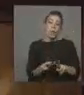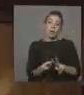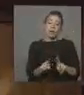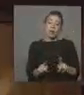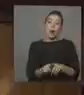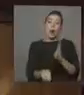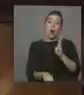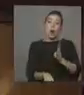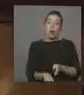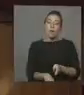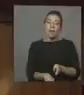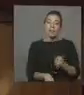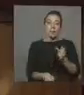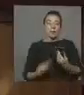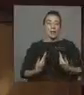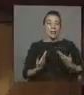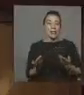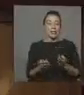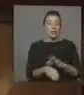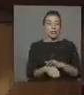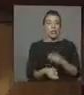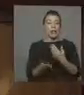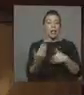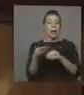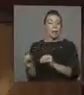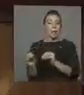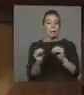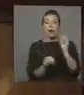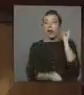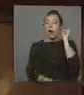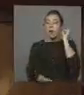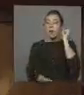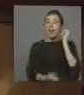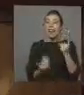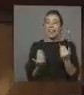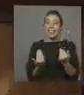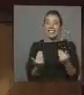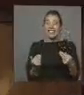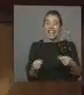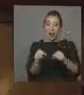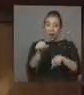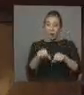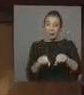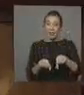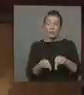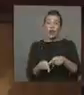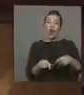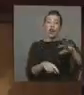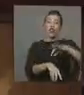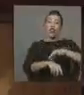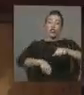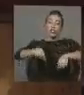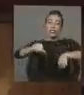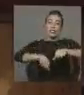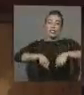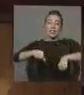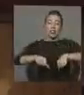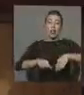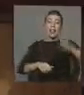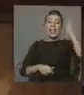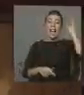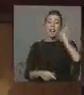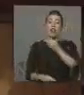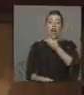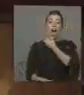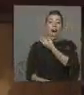establece la obligación del prestador de salud de reasignar a la mujer que requiere la intervención a otro médico cirujano que no haya